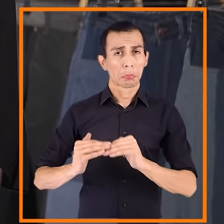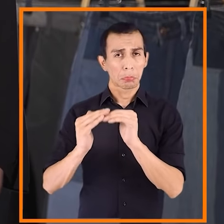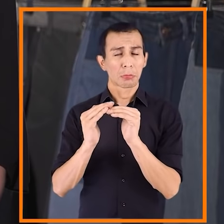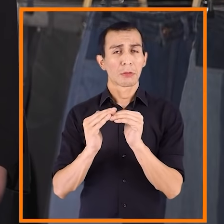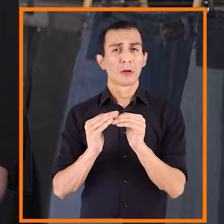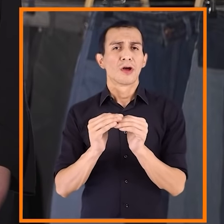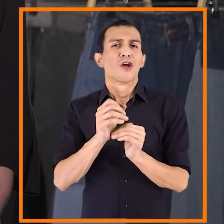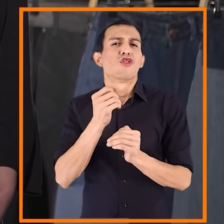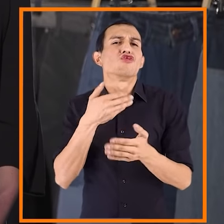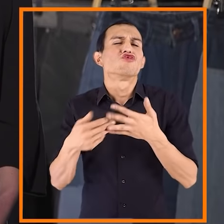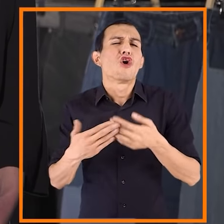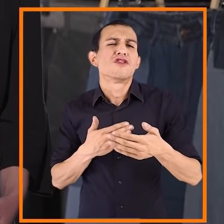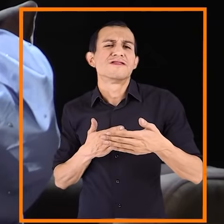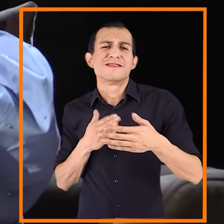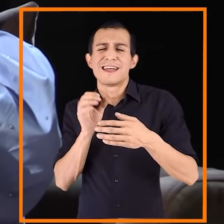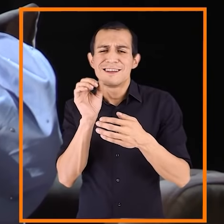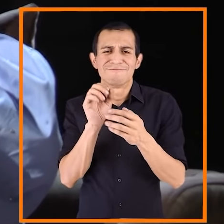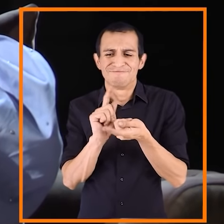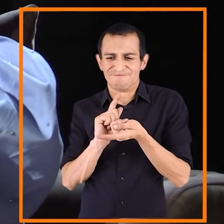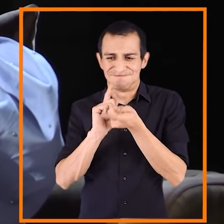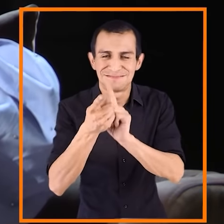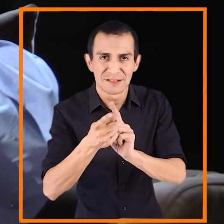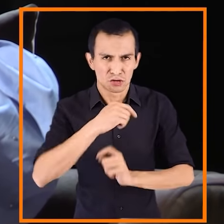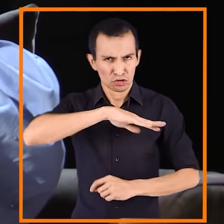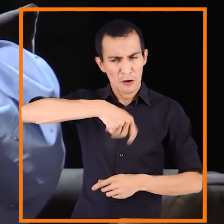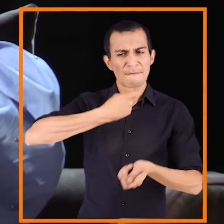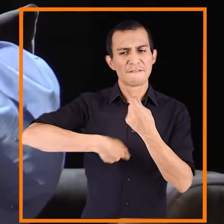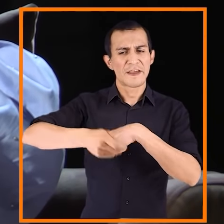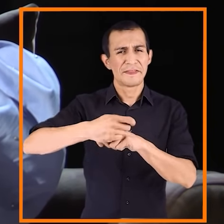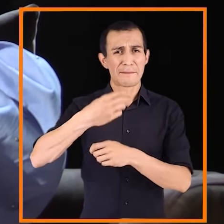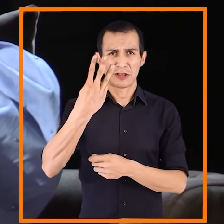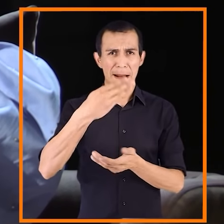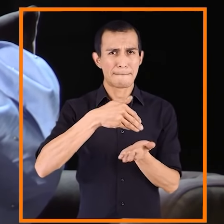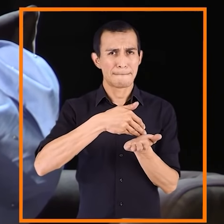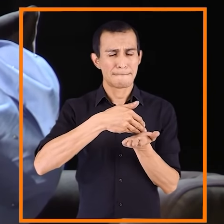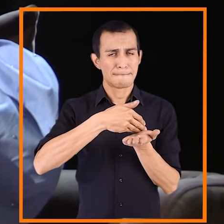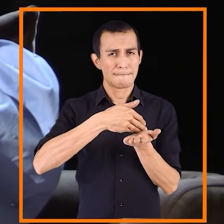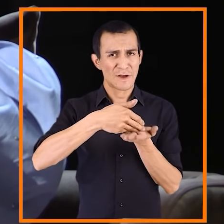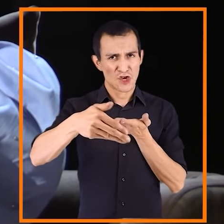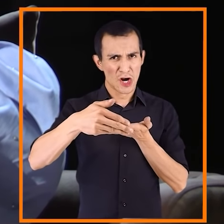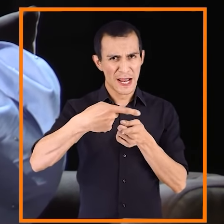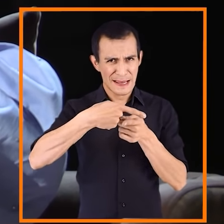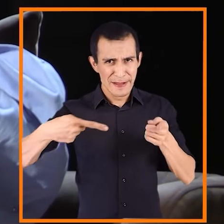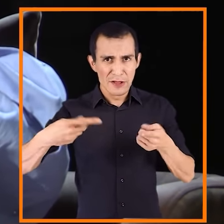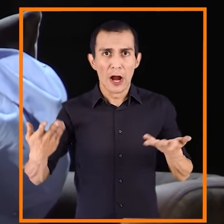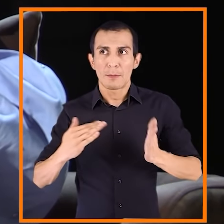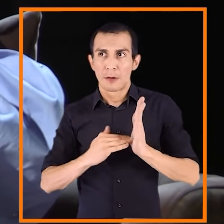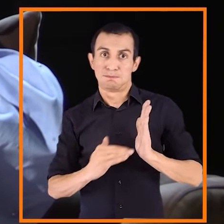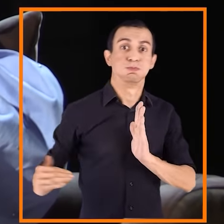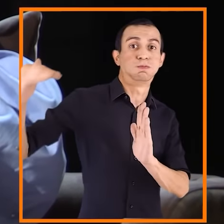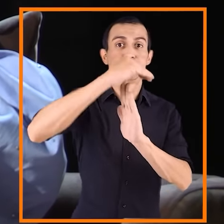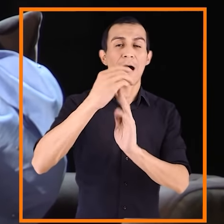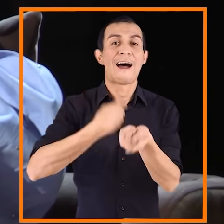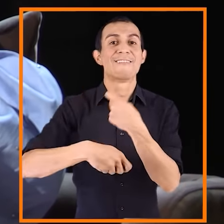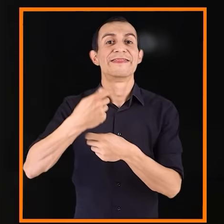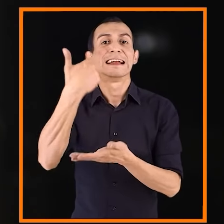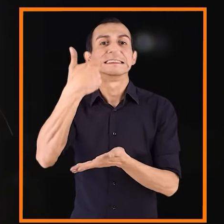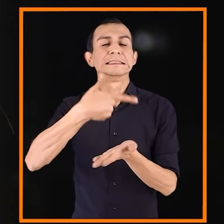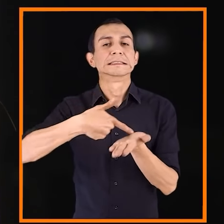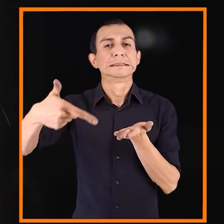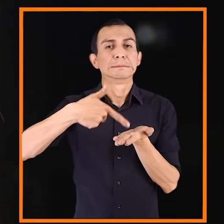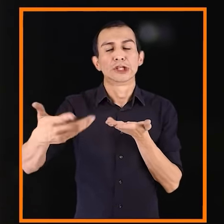¿Qué vende punto de inflexión? ¿Cómo, no sé, si vendemos 3 millones y medio, cómo pasamos a vender ahora 7?